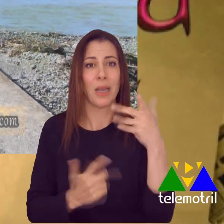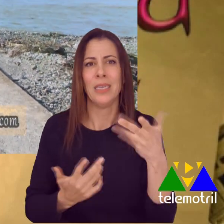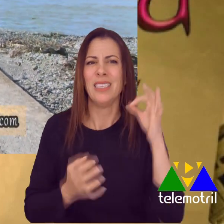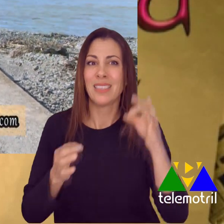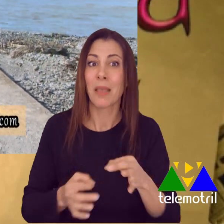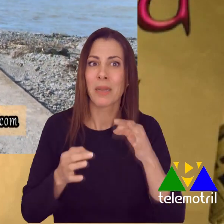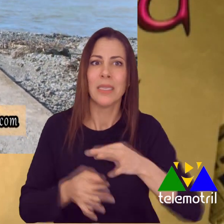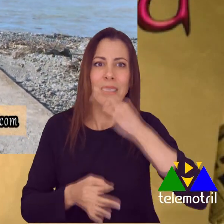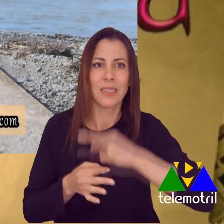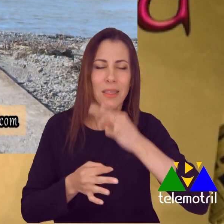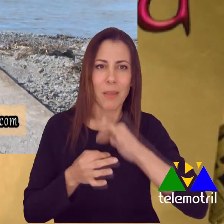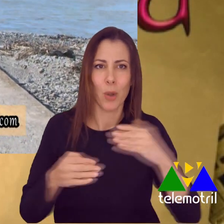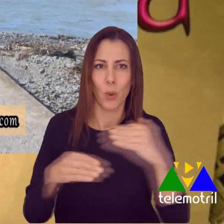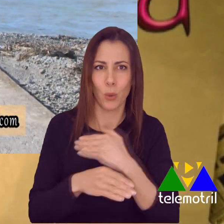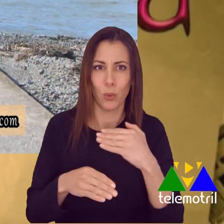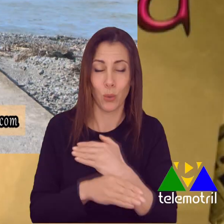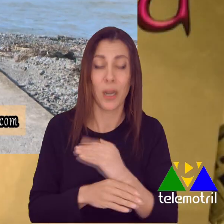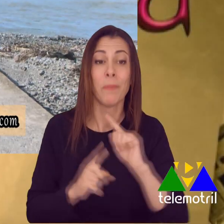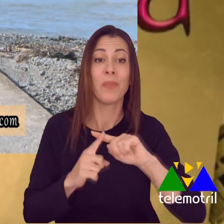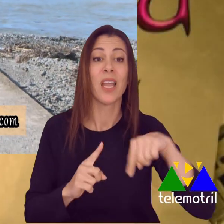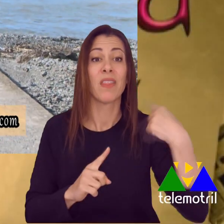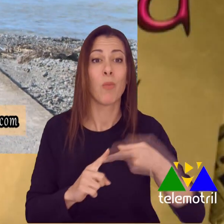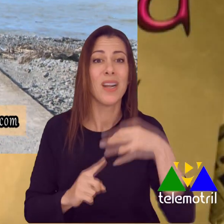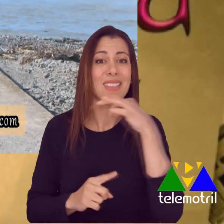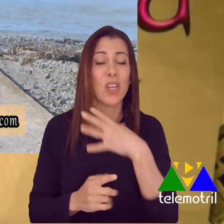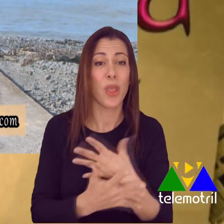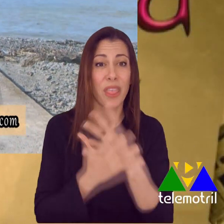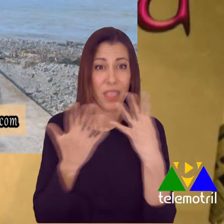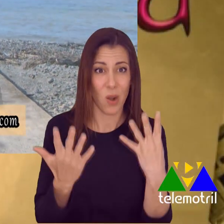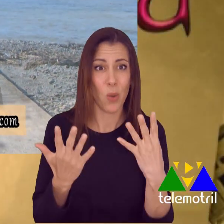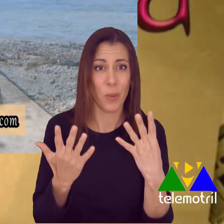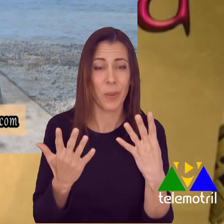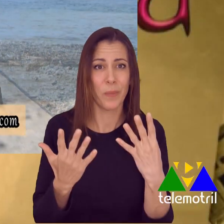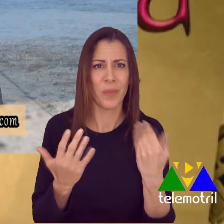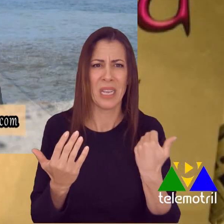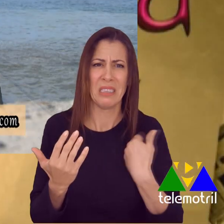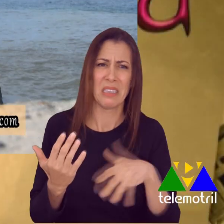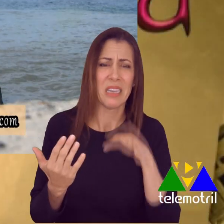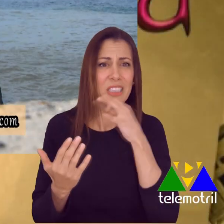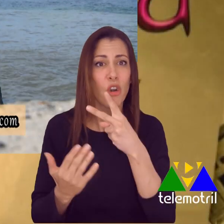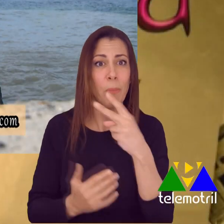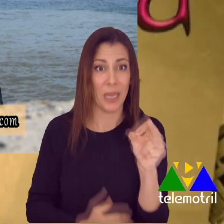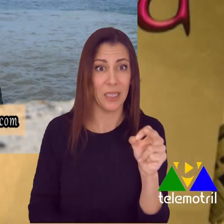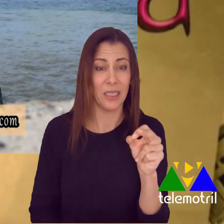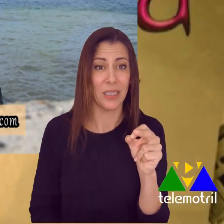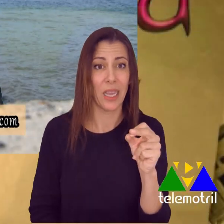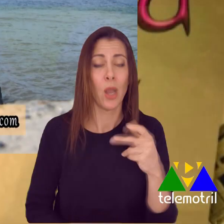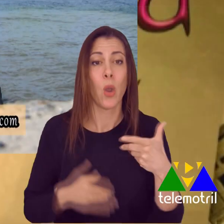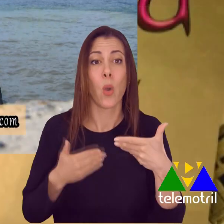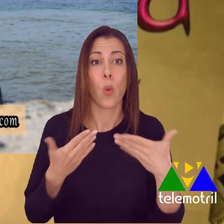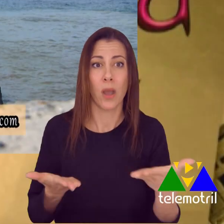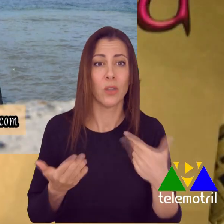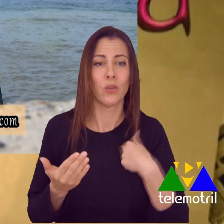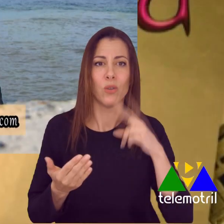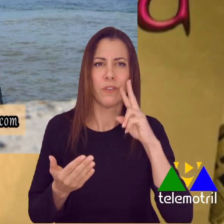septiembre y octubre, son los meses que se producen. Y después, en el siglo XIX y ya en el siglo XX, cuando he visto